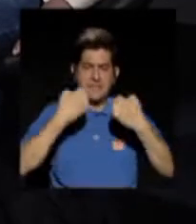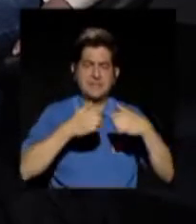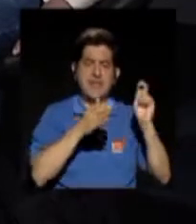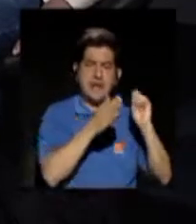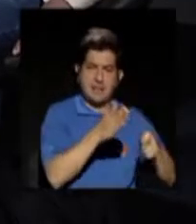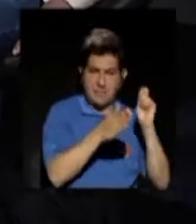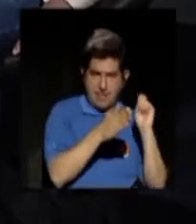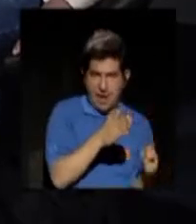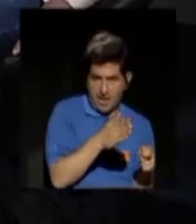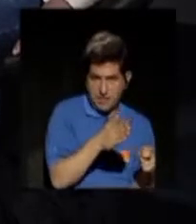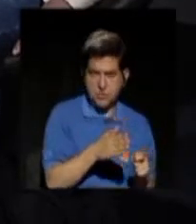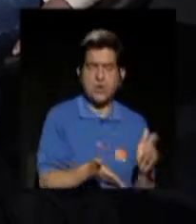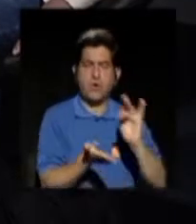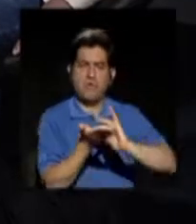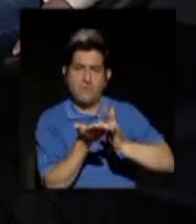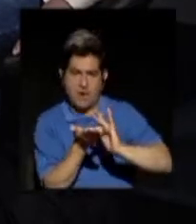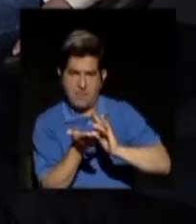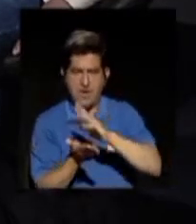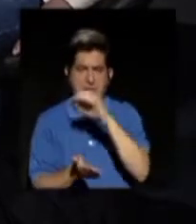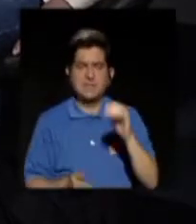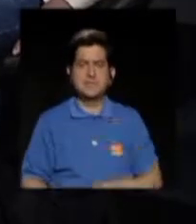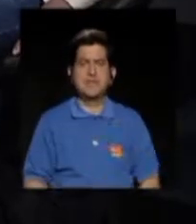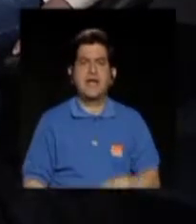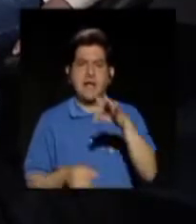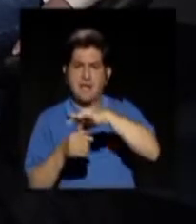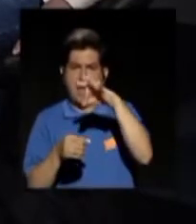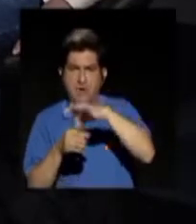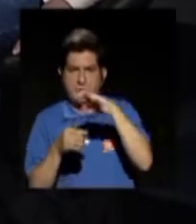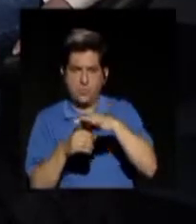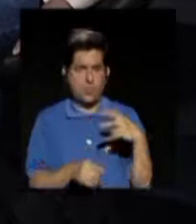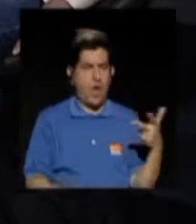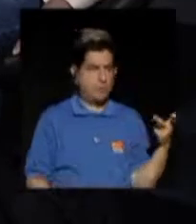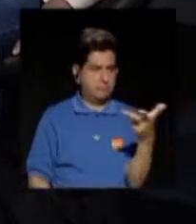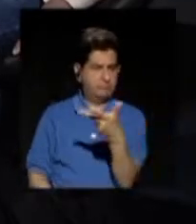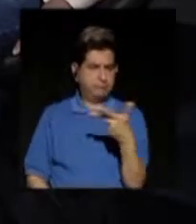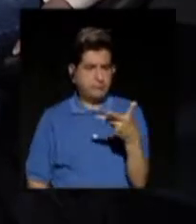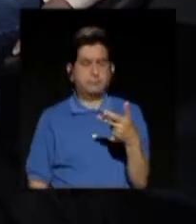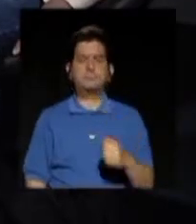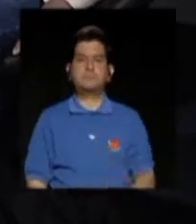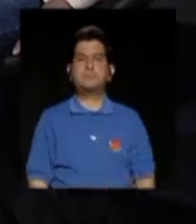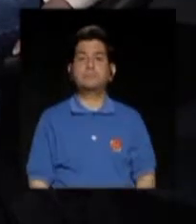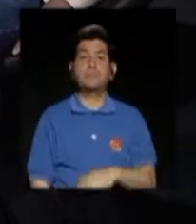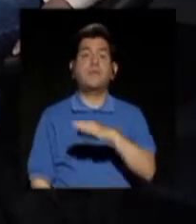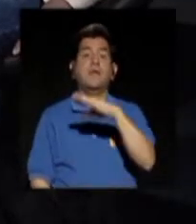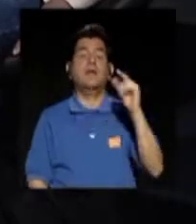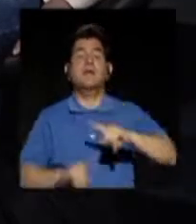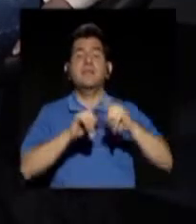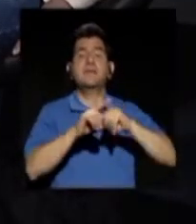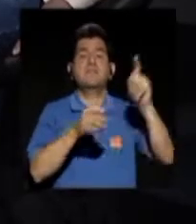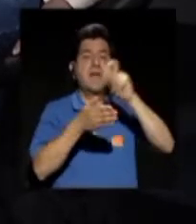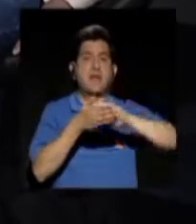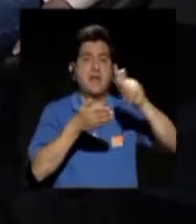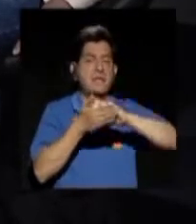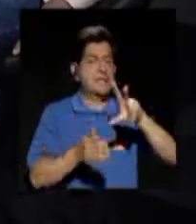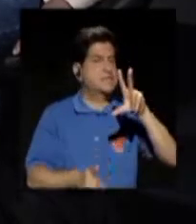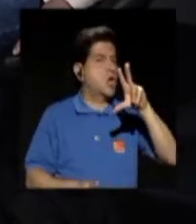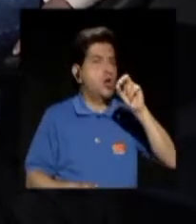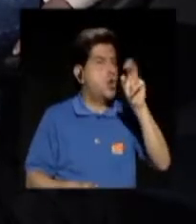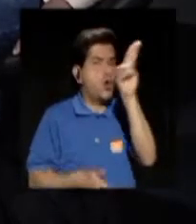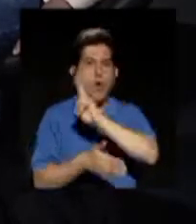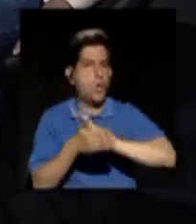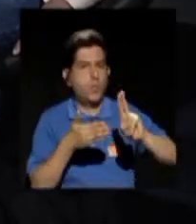Derecho, Farmacia y la Escuela de Agricultura, y una serie de escuelas no